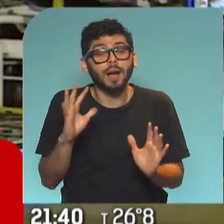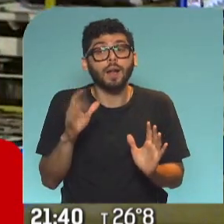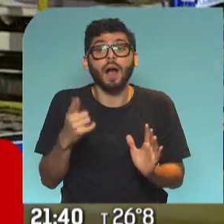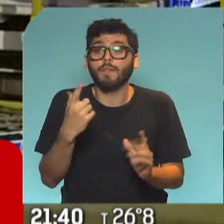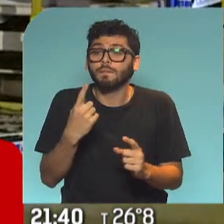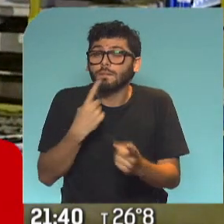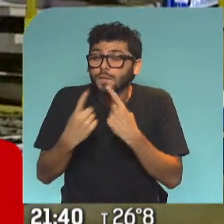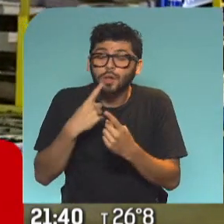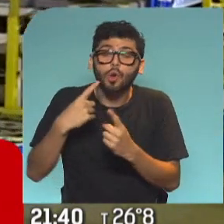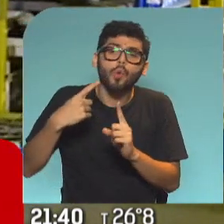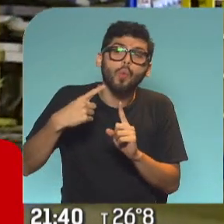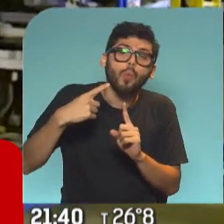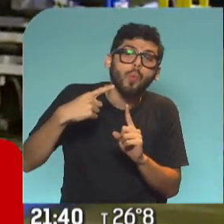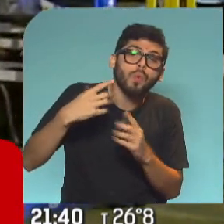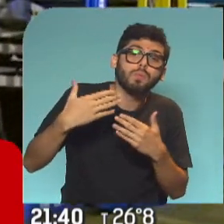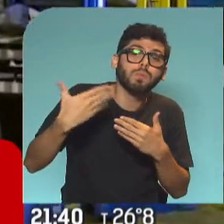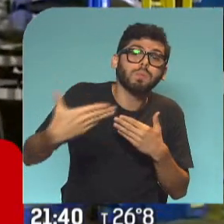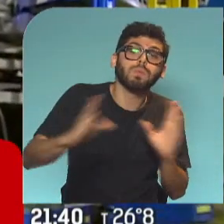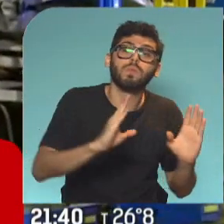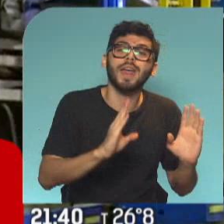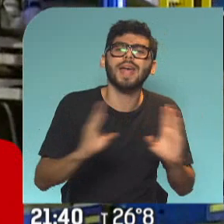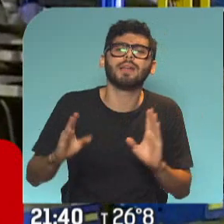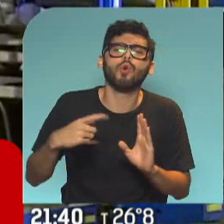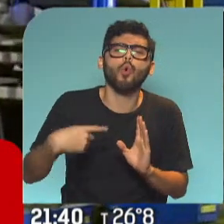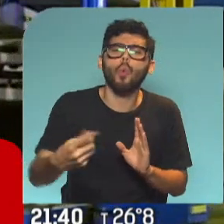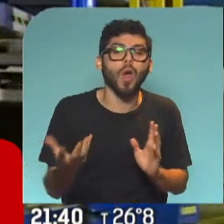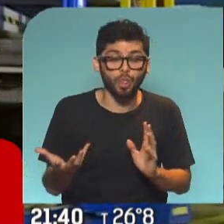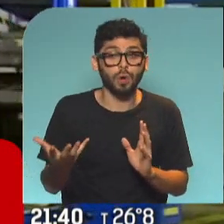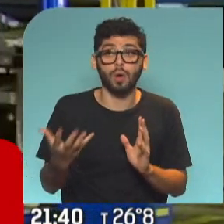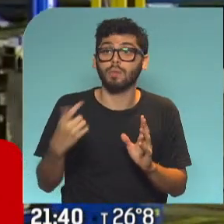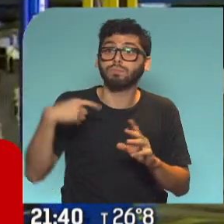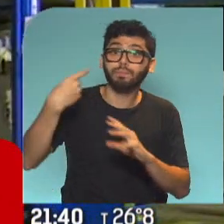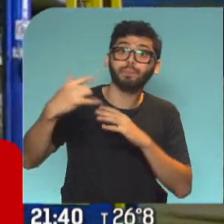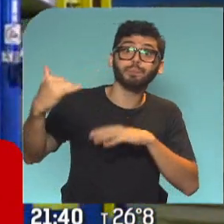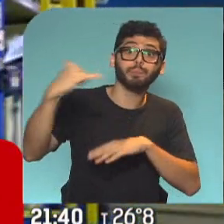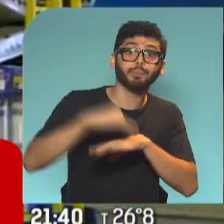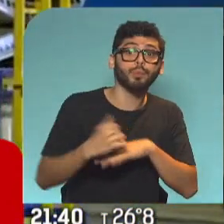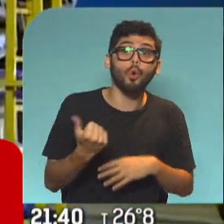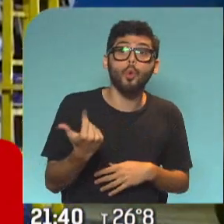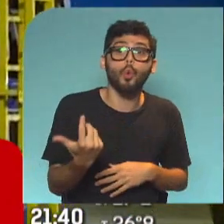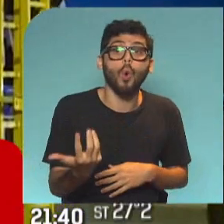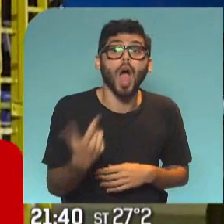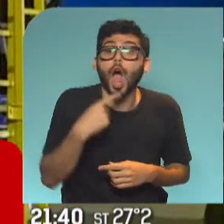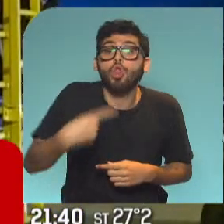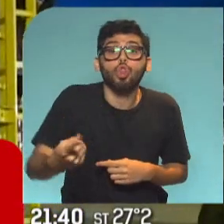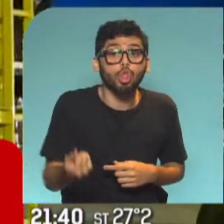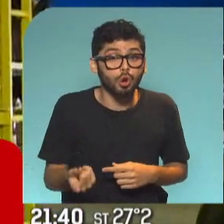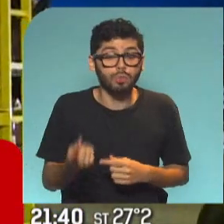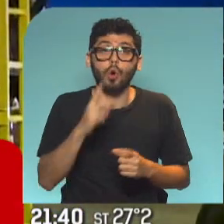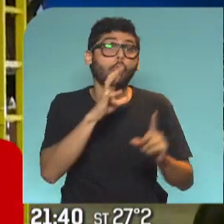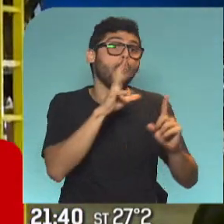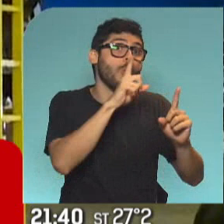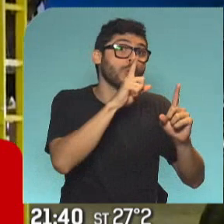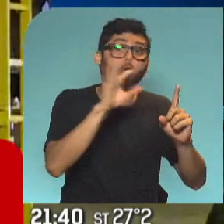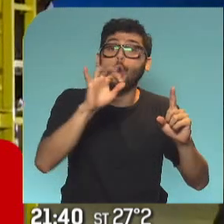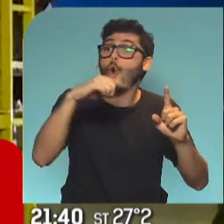las próximas etapas, ¿no? De las próximas... Sí. Llegadas de vacunas, sobre todo de la Sputnik, desde Rusia o desde